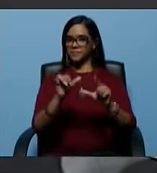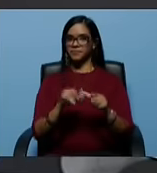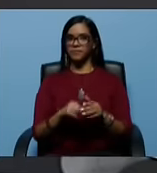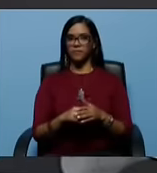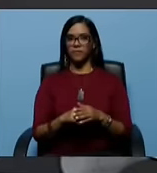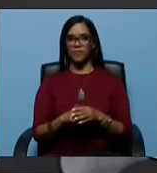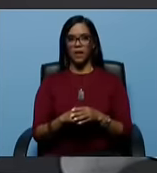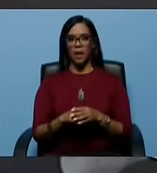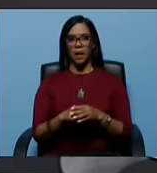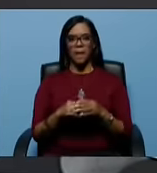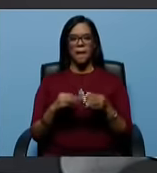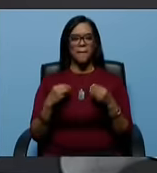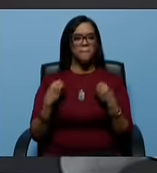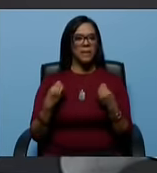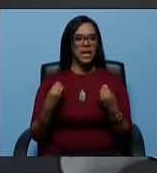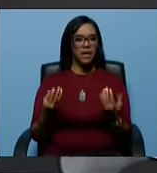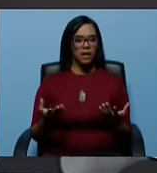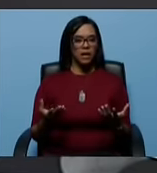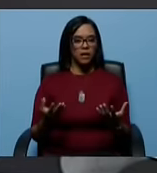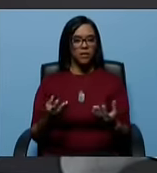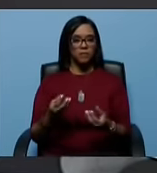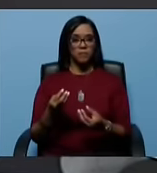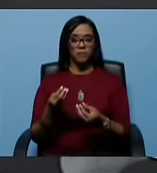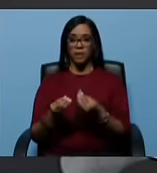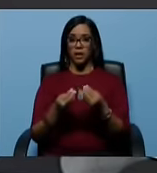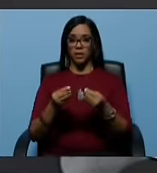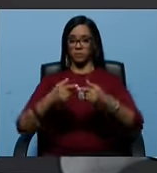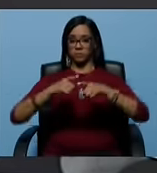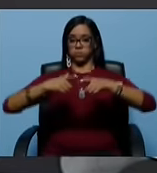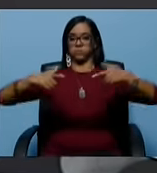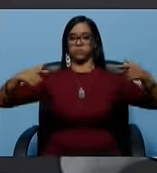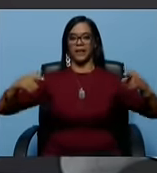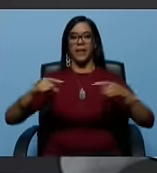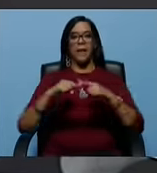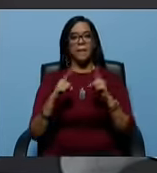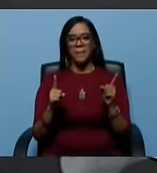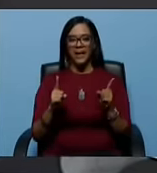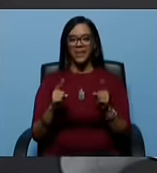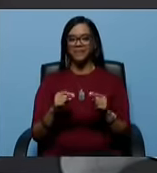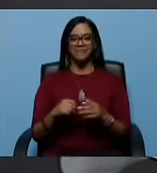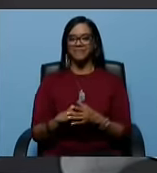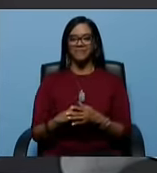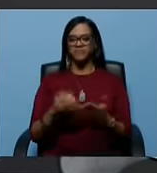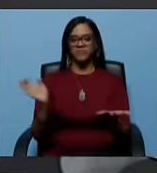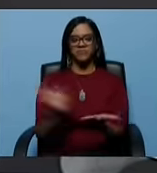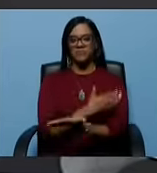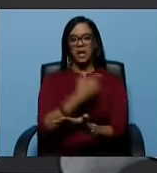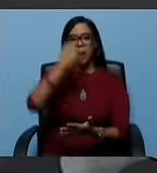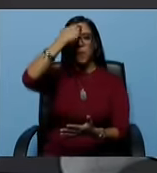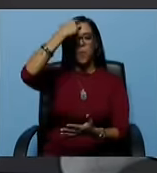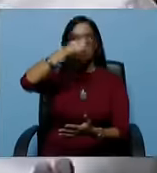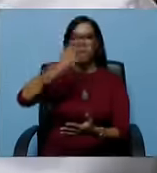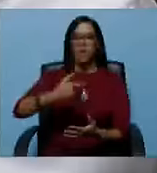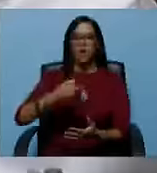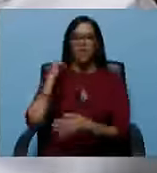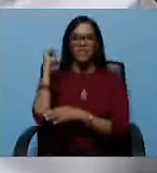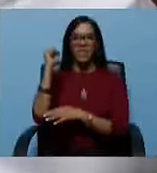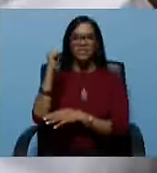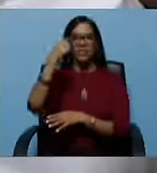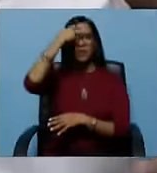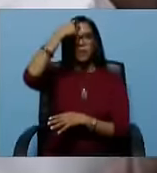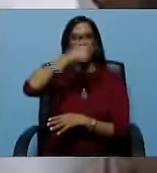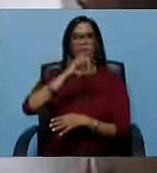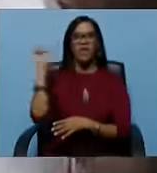¿Para qué? Para generar tendencias. Claro, fueron derrotados por un pueblo que vence, por el pueblo de Venezuela.